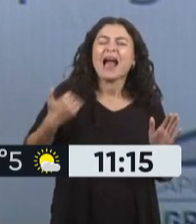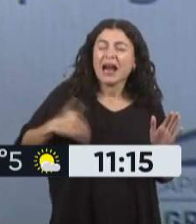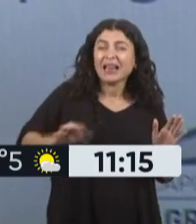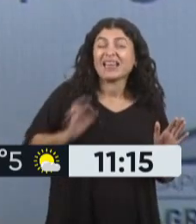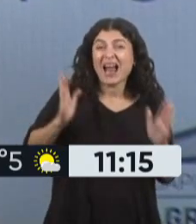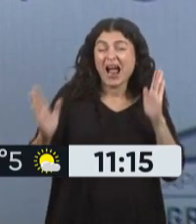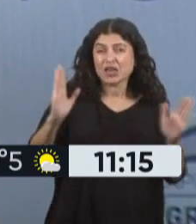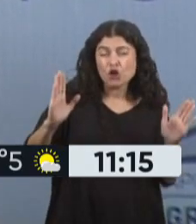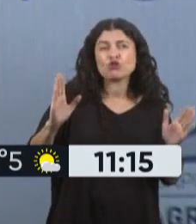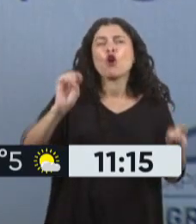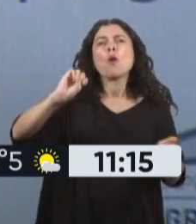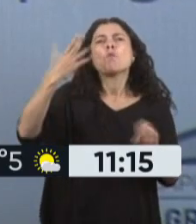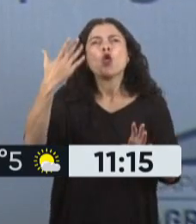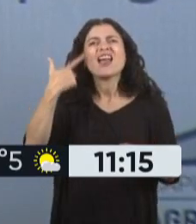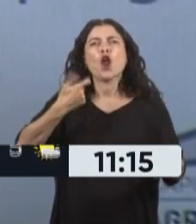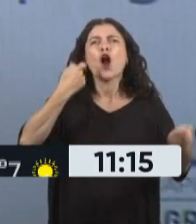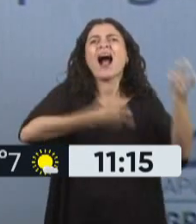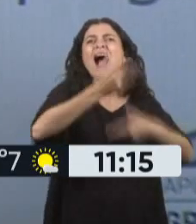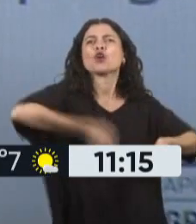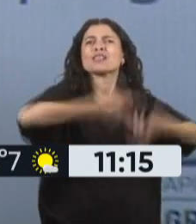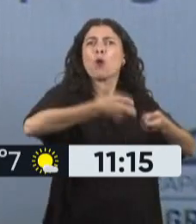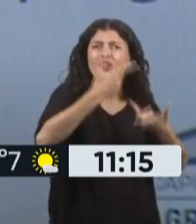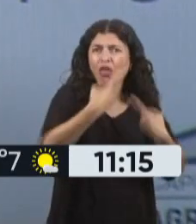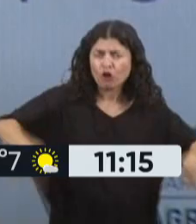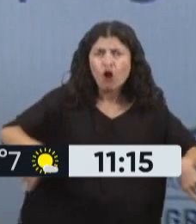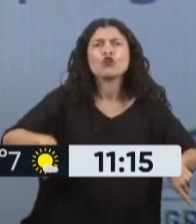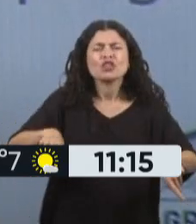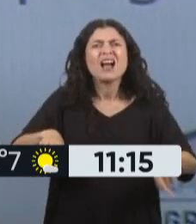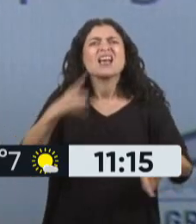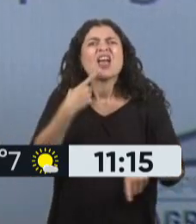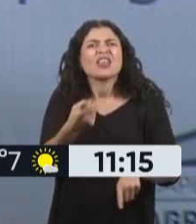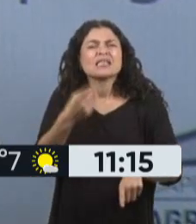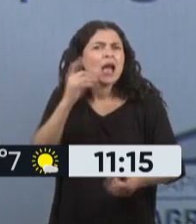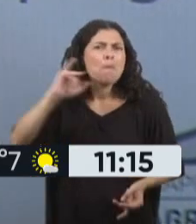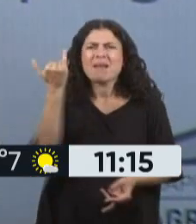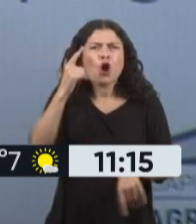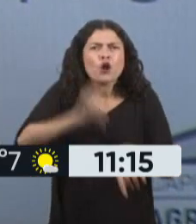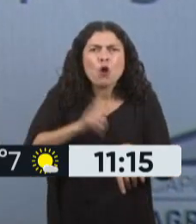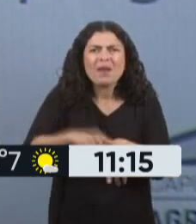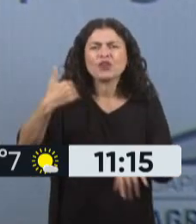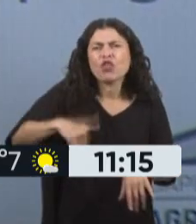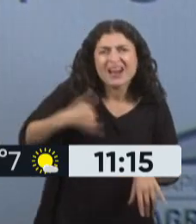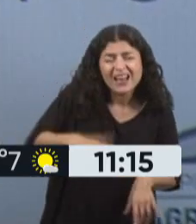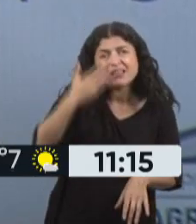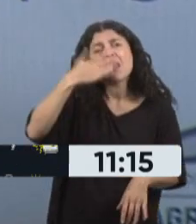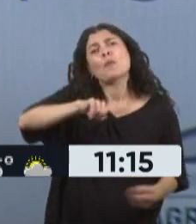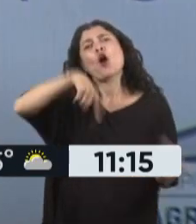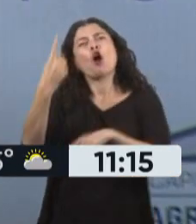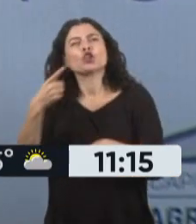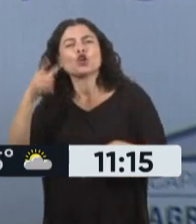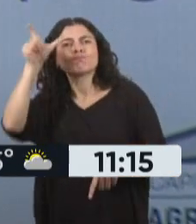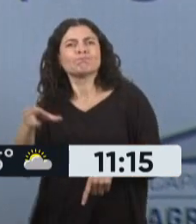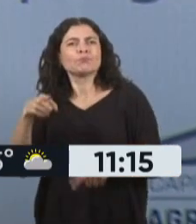argentina fue durante el modelo agroexportador, y no como quisieron instalar los políticos de antaño con el modelo fracasado de la sustitución de